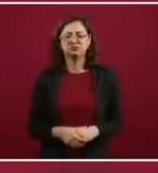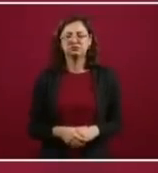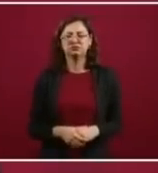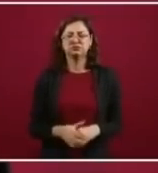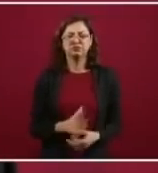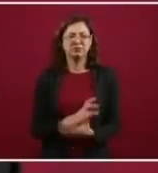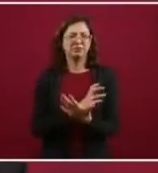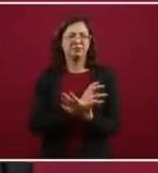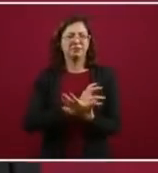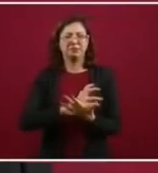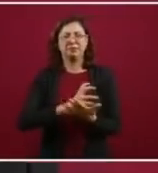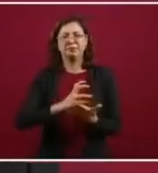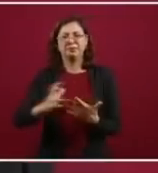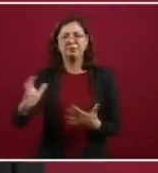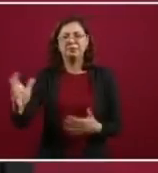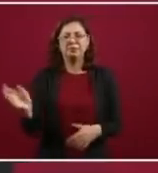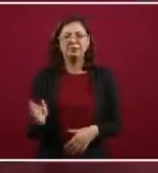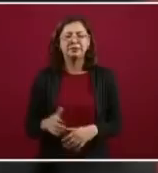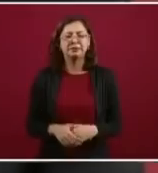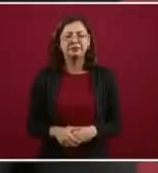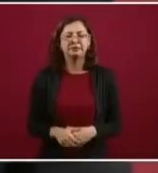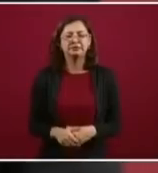cometer excesos.